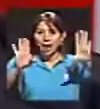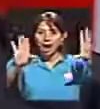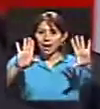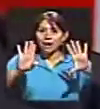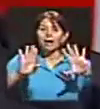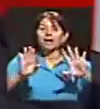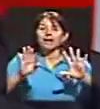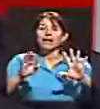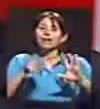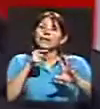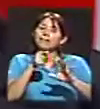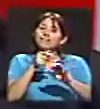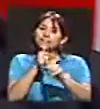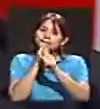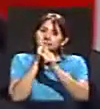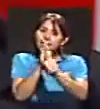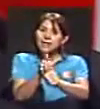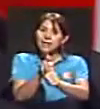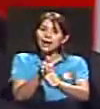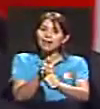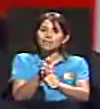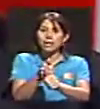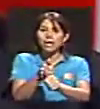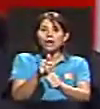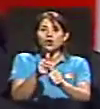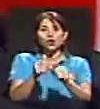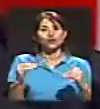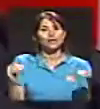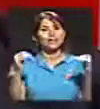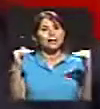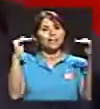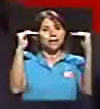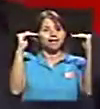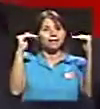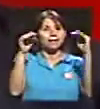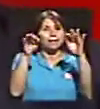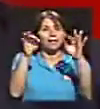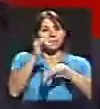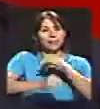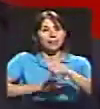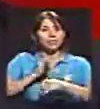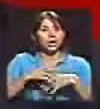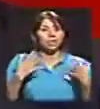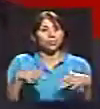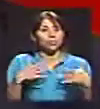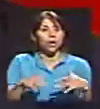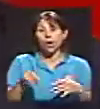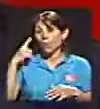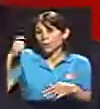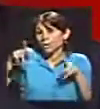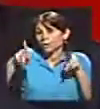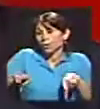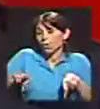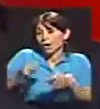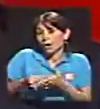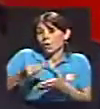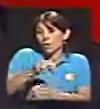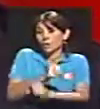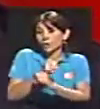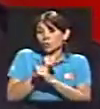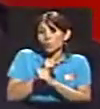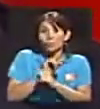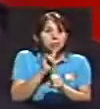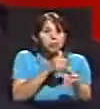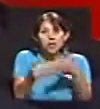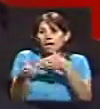que siguiera los estándares más altos internacionales, porque el consumidor de seguros, igual que el consumidor de cualquier servicio financiero, se merece